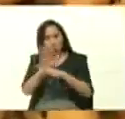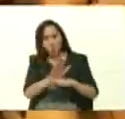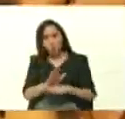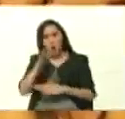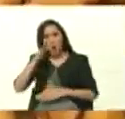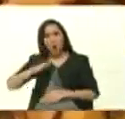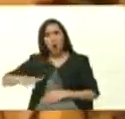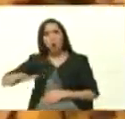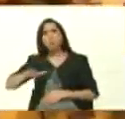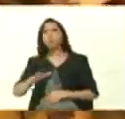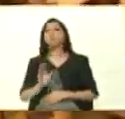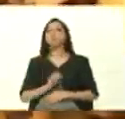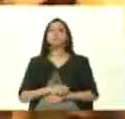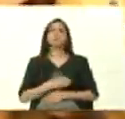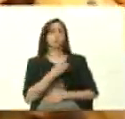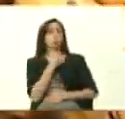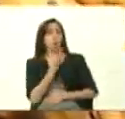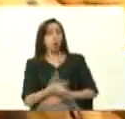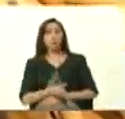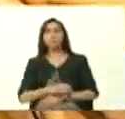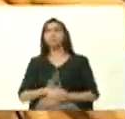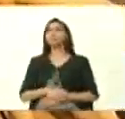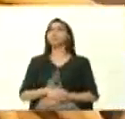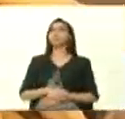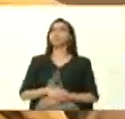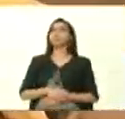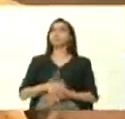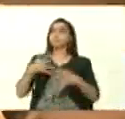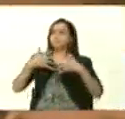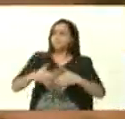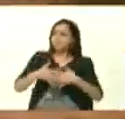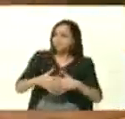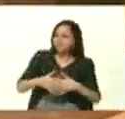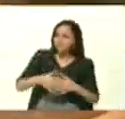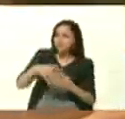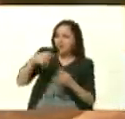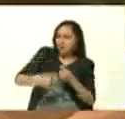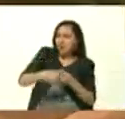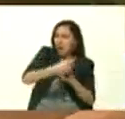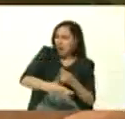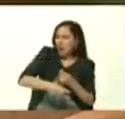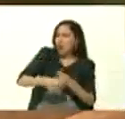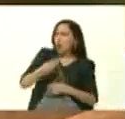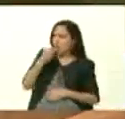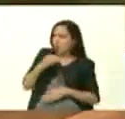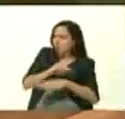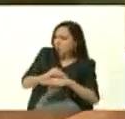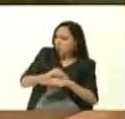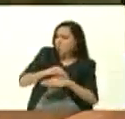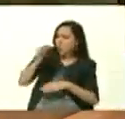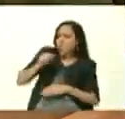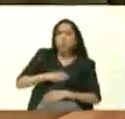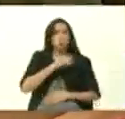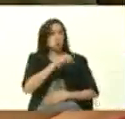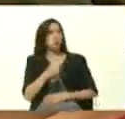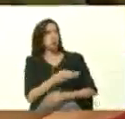pueblo. Correcto. Esta planta procesadora de plátano es del Ministerio de Alimentación. Correcto. Ah, muy bien. Cuéntenos, ¿quién nos va a